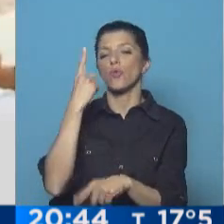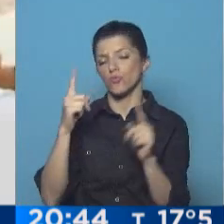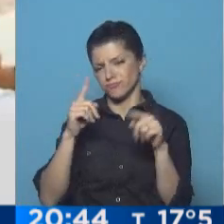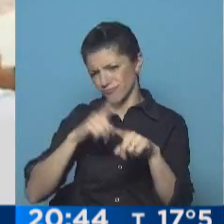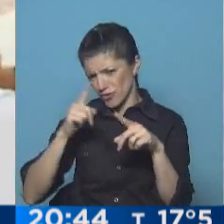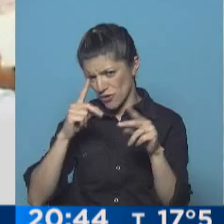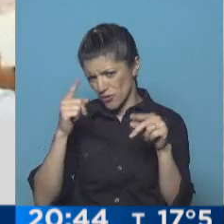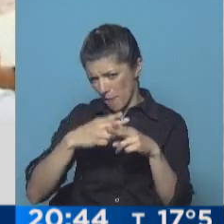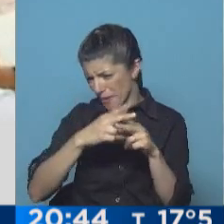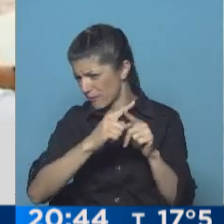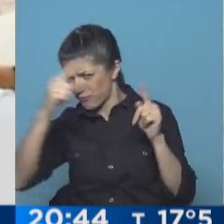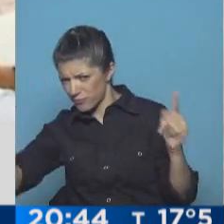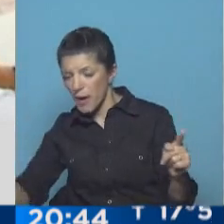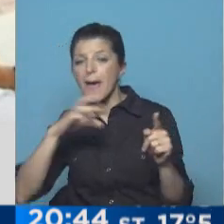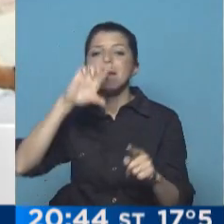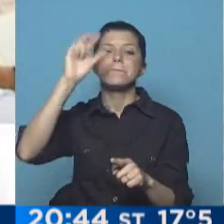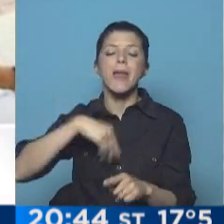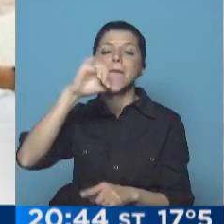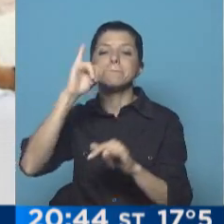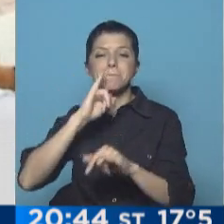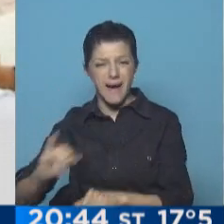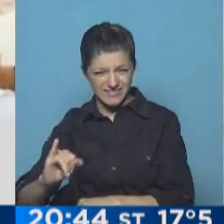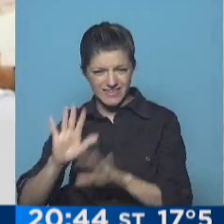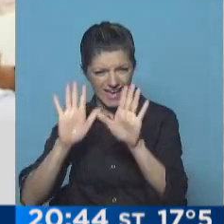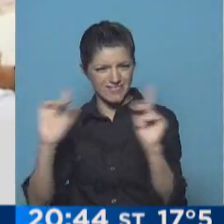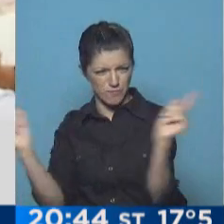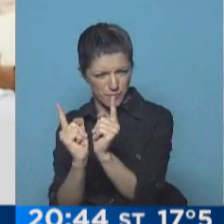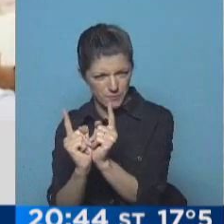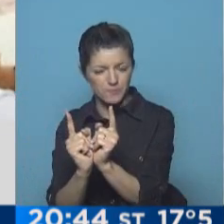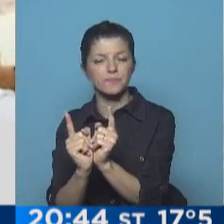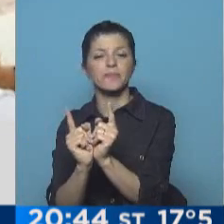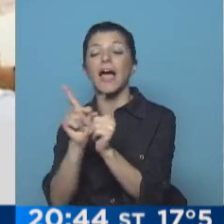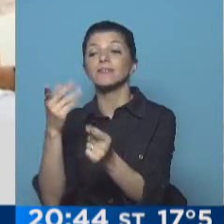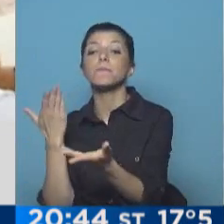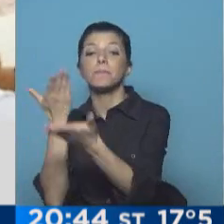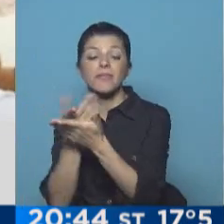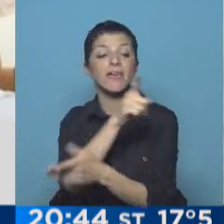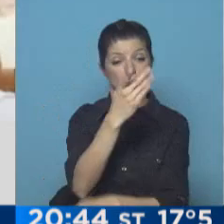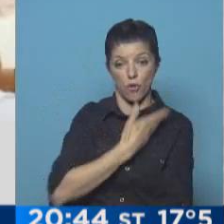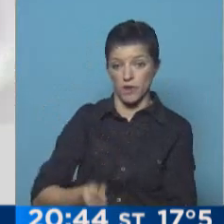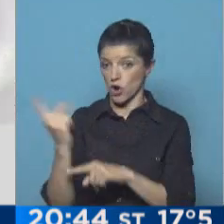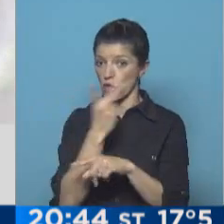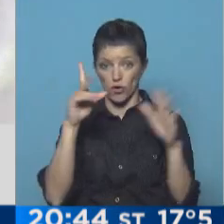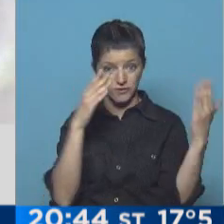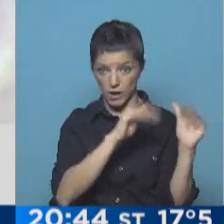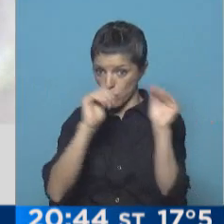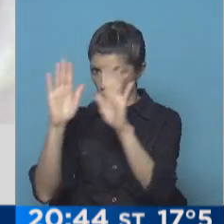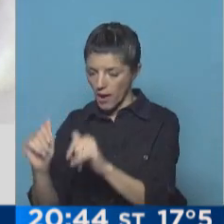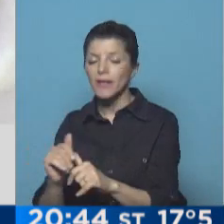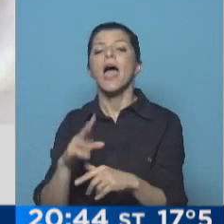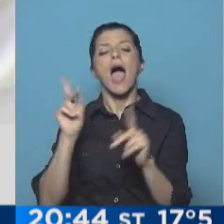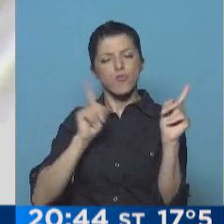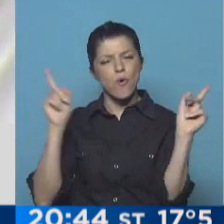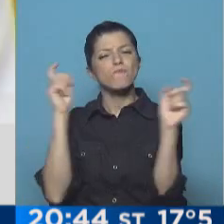pero reducido, es Plan Paz. Esto es lo que está proponiendo la FARC y el gobierno colombiano. Hay todavía